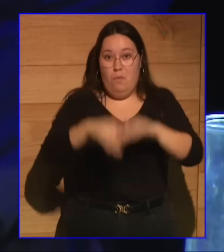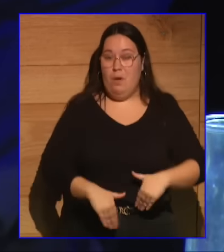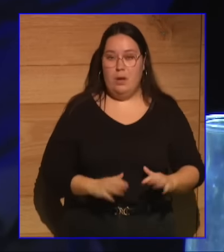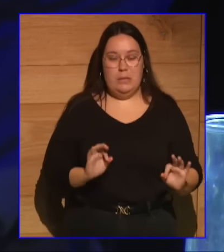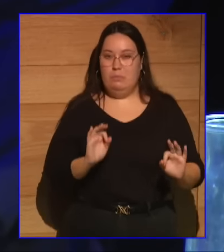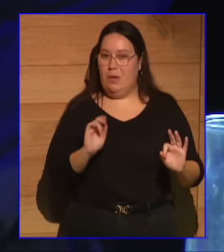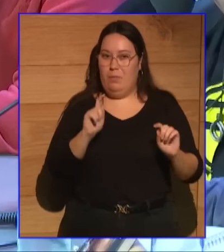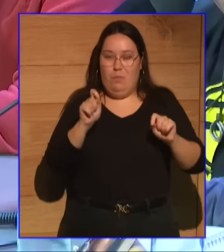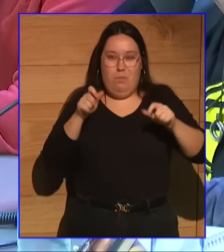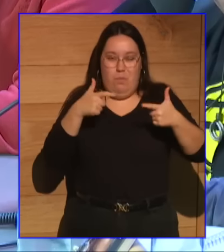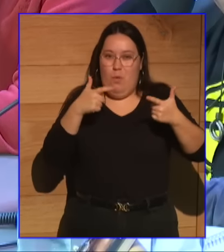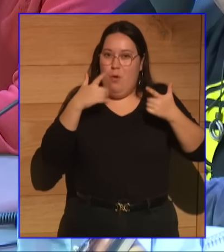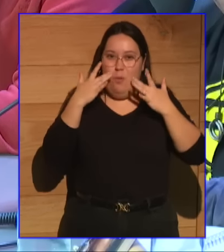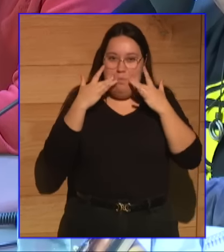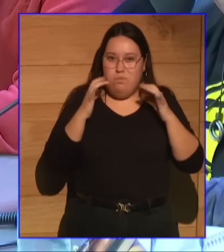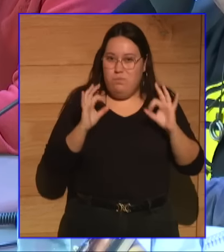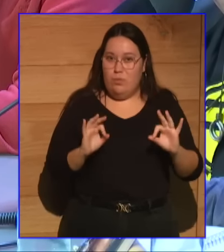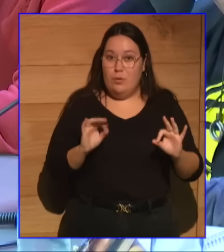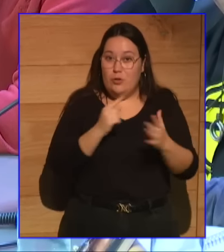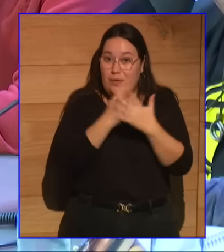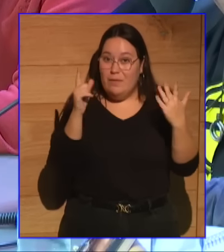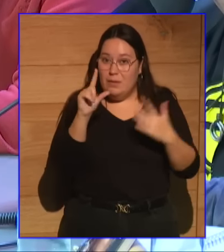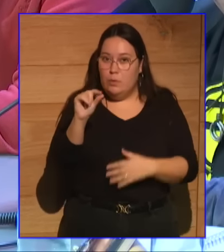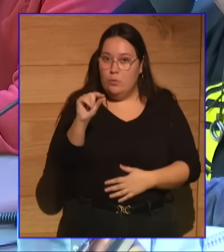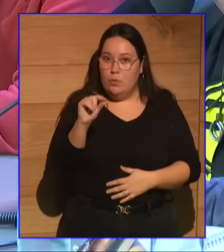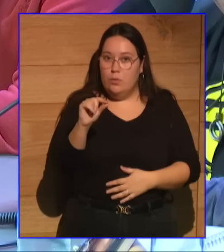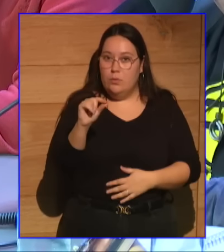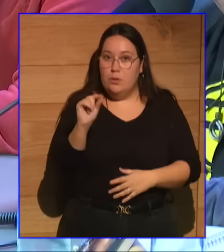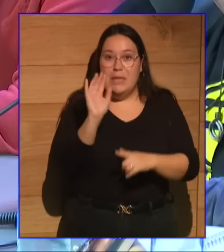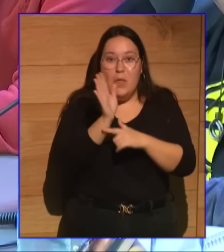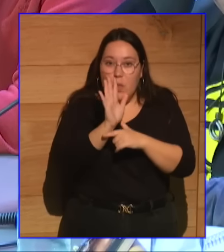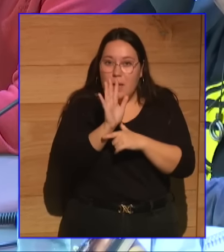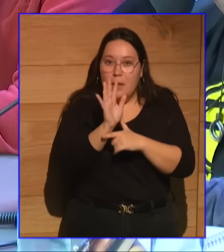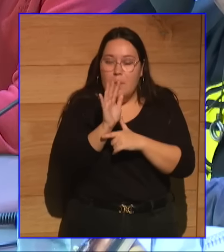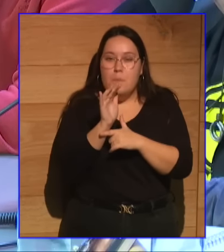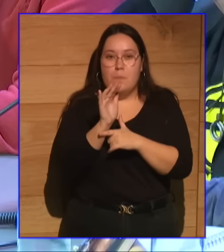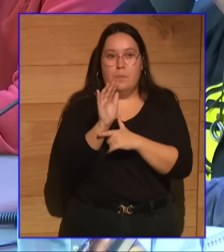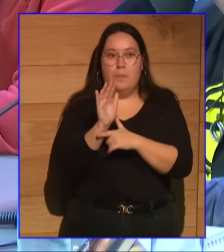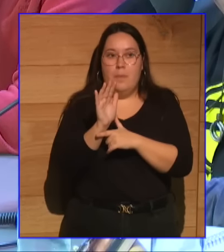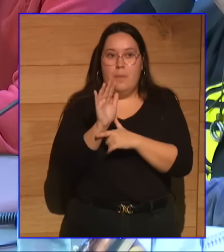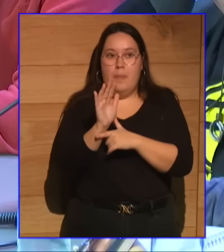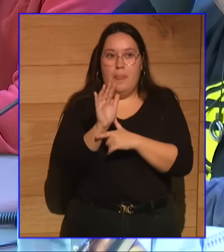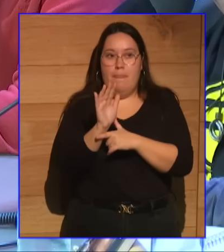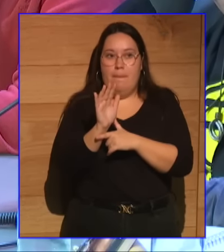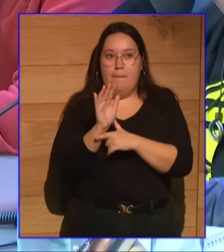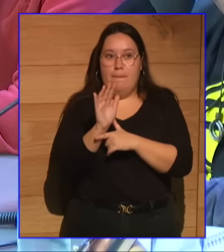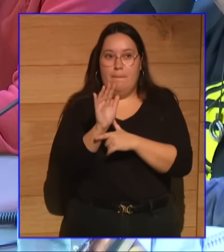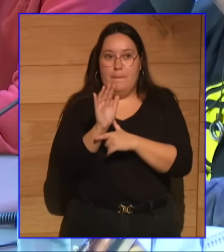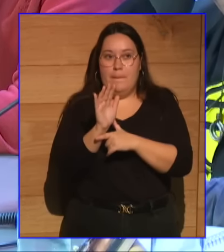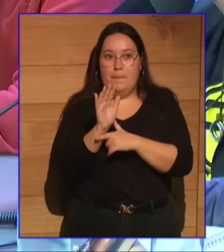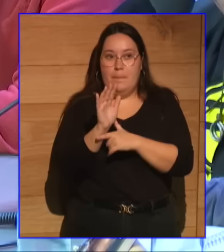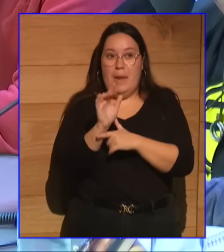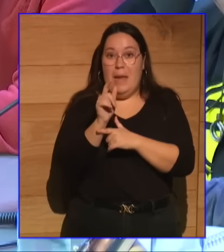el más cruel de la película. Pero son 16 minutos de un cine que no caben en